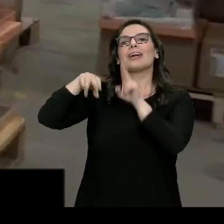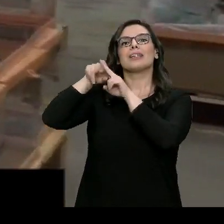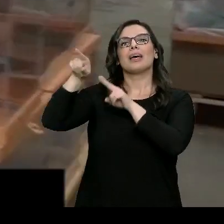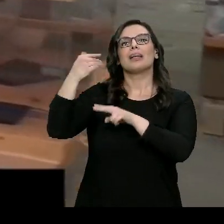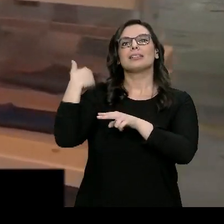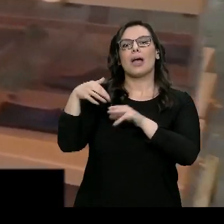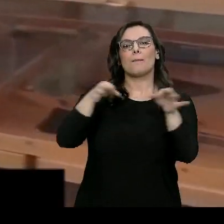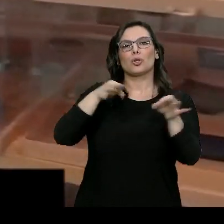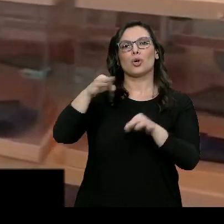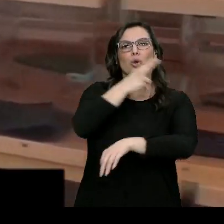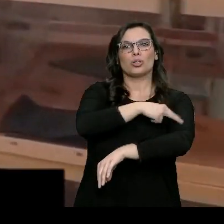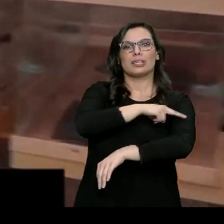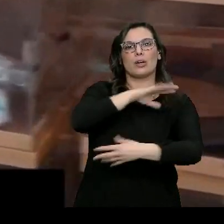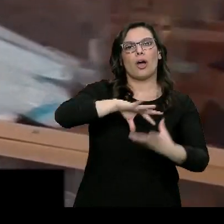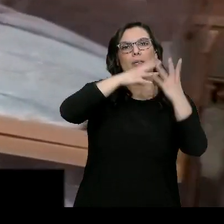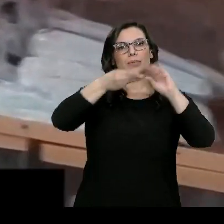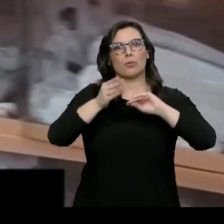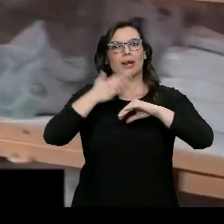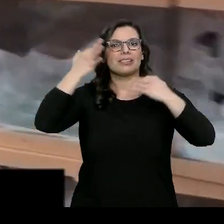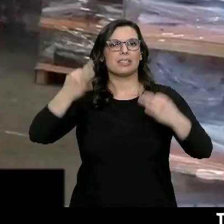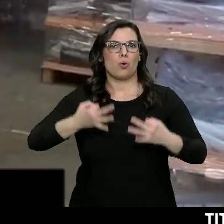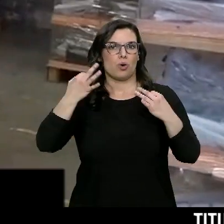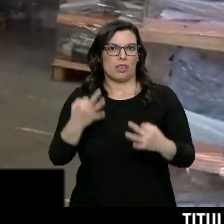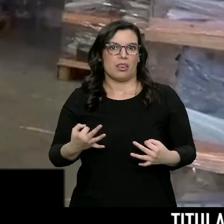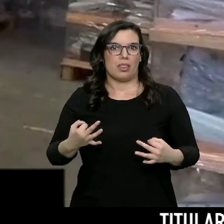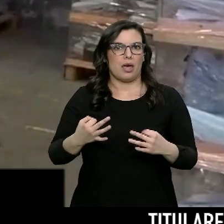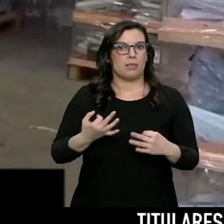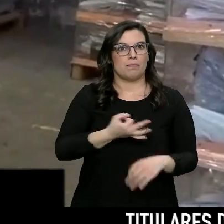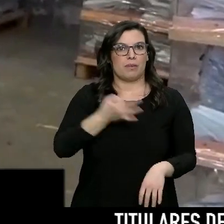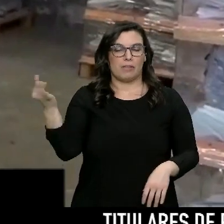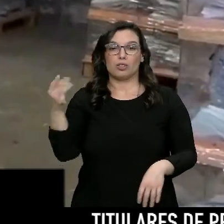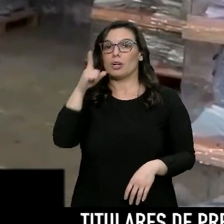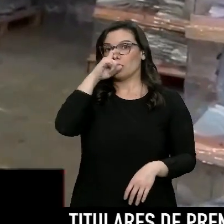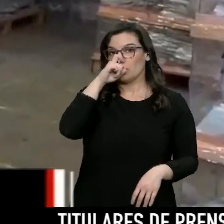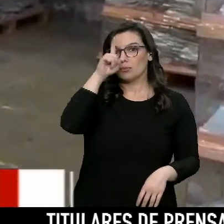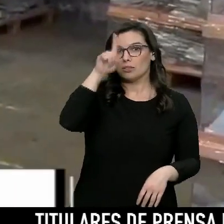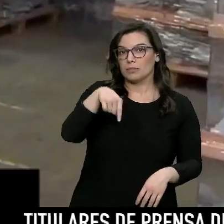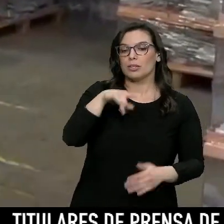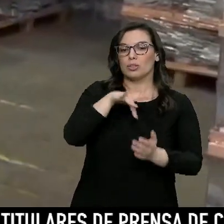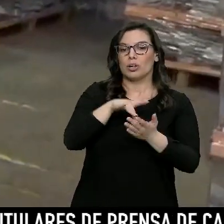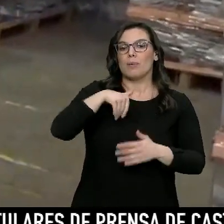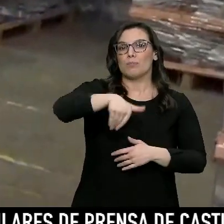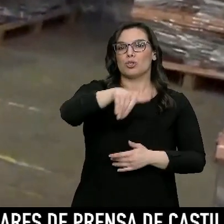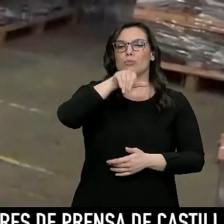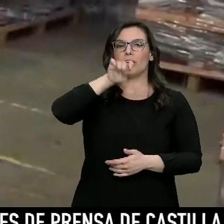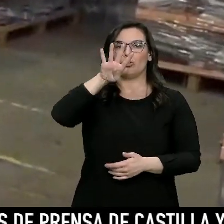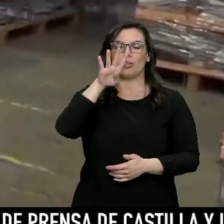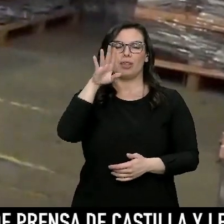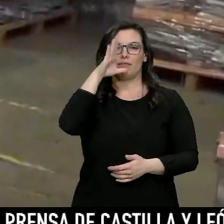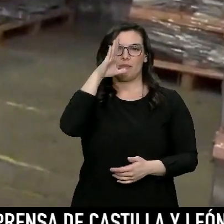adaptado protocolos sanitarios para garantizar la seguridad en las votaciones, que recordamos se van a celebrar el próximo 14 de